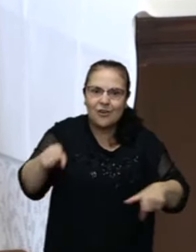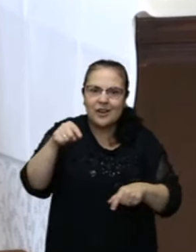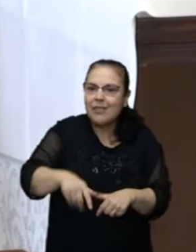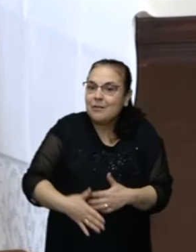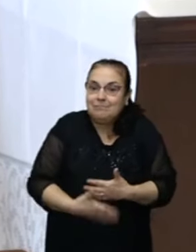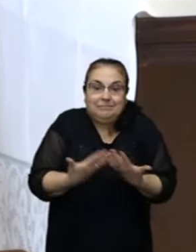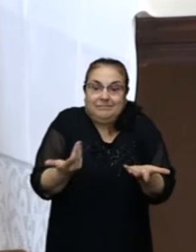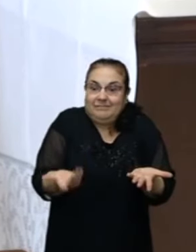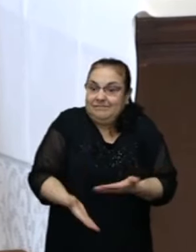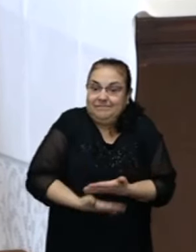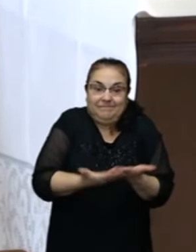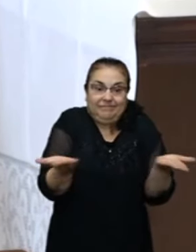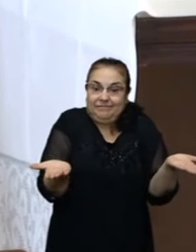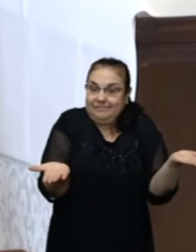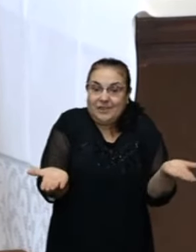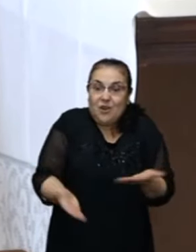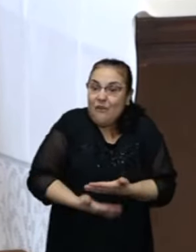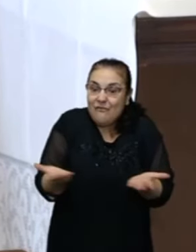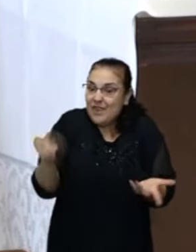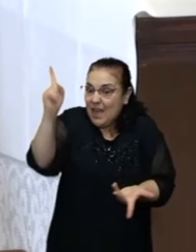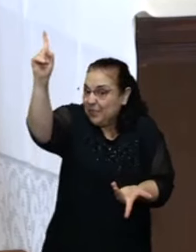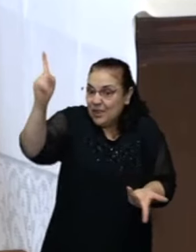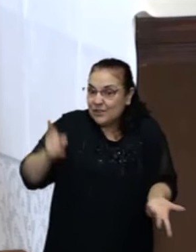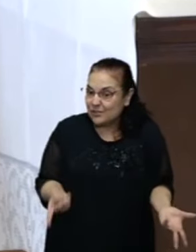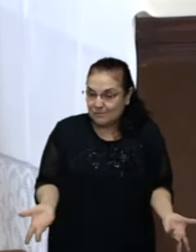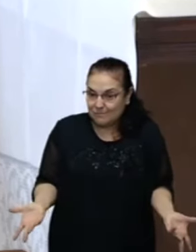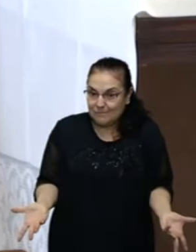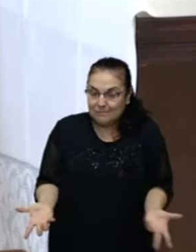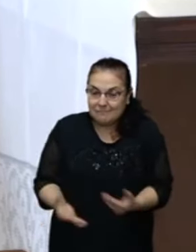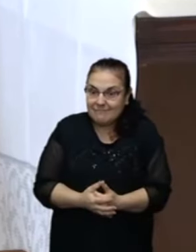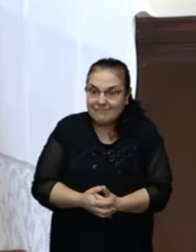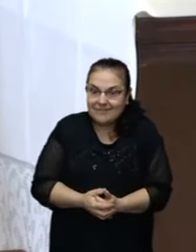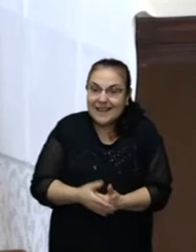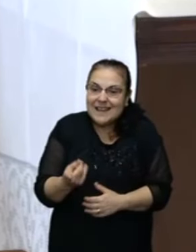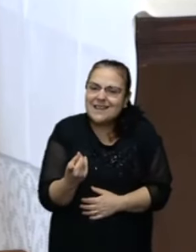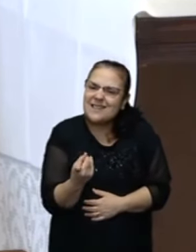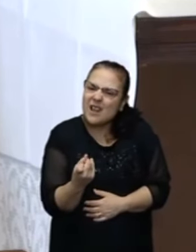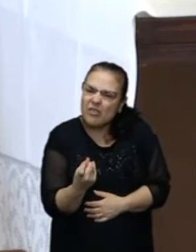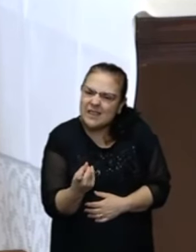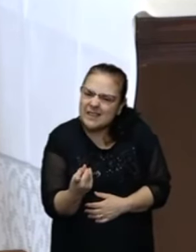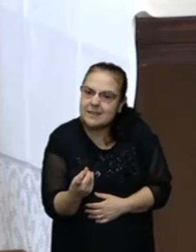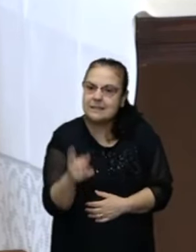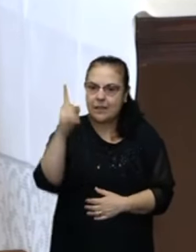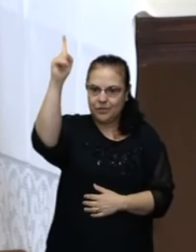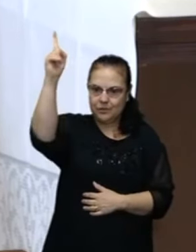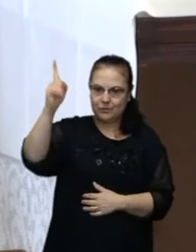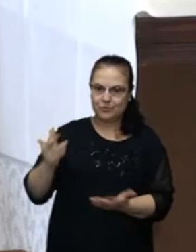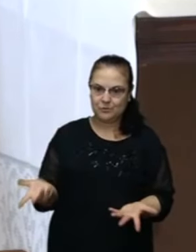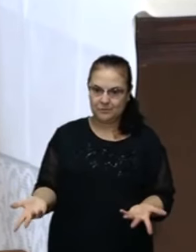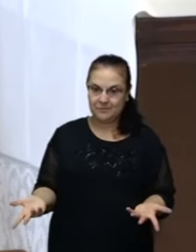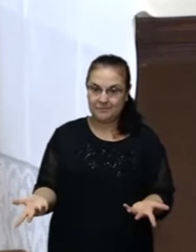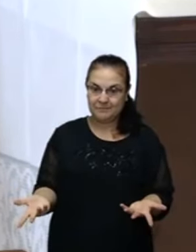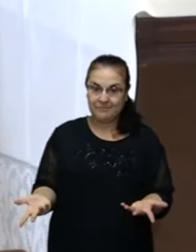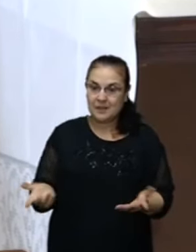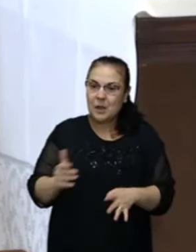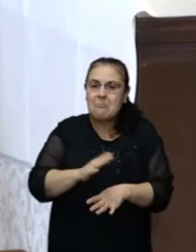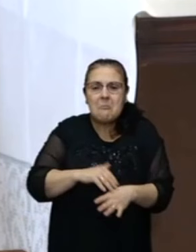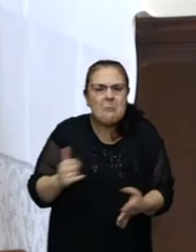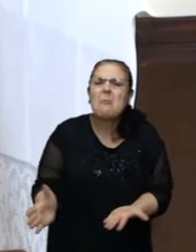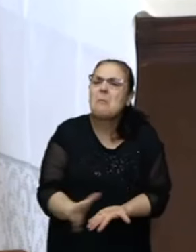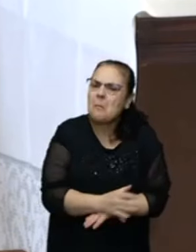de Dios, que confía en Dios y que necesita de Dios. Para todo